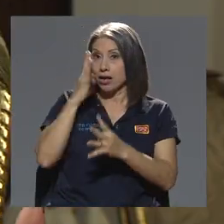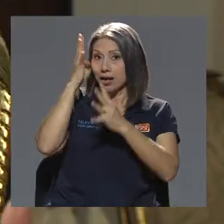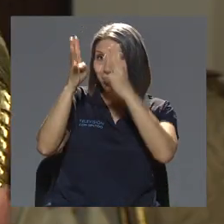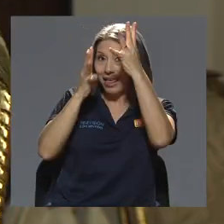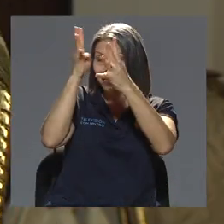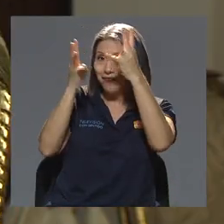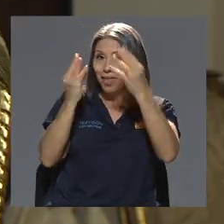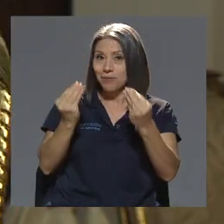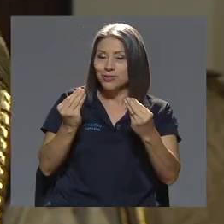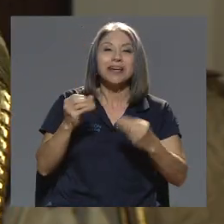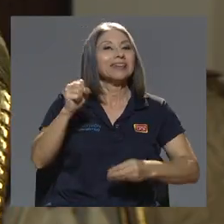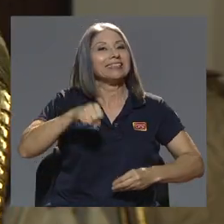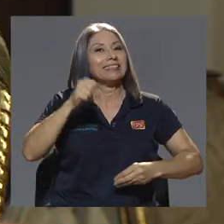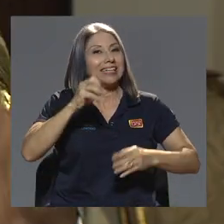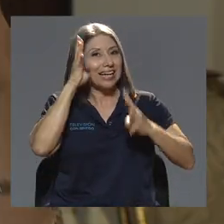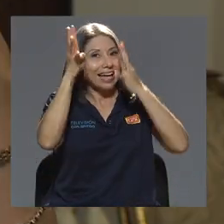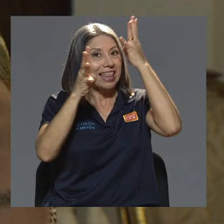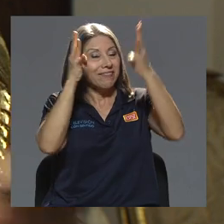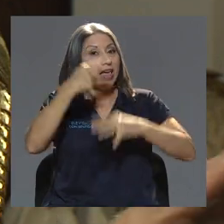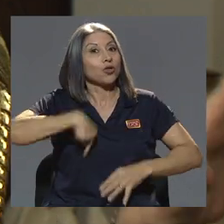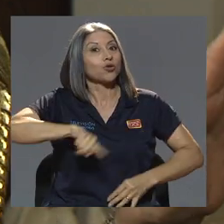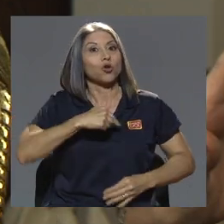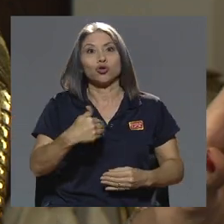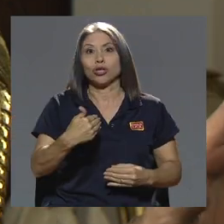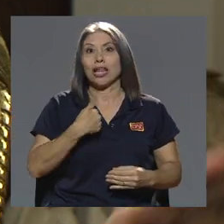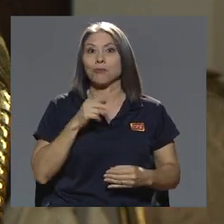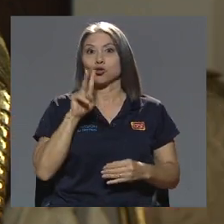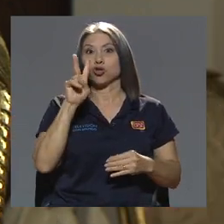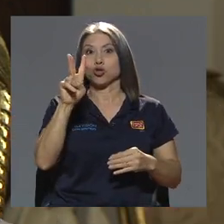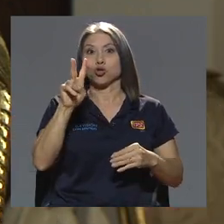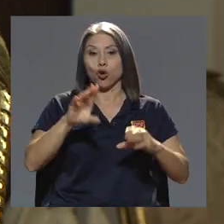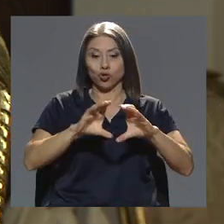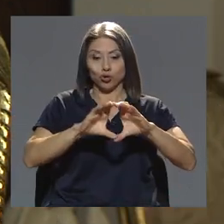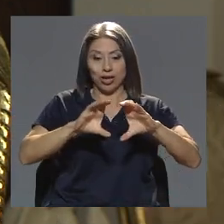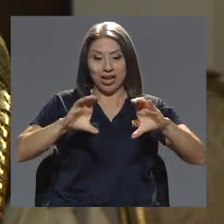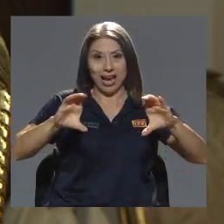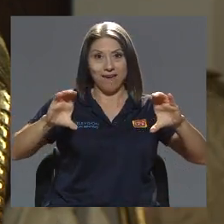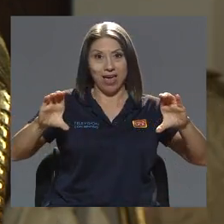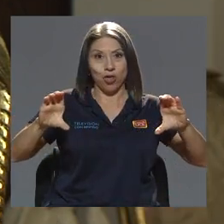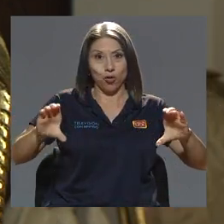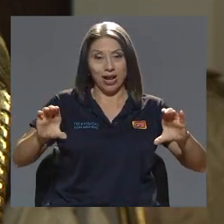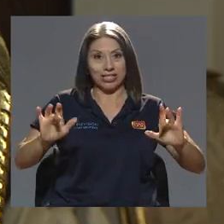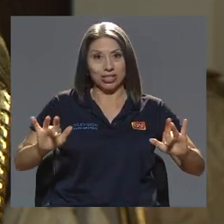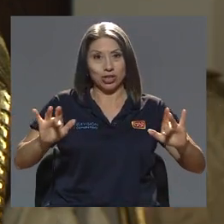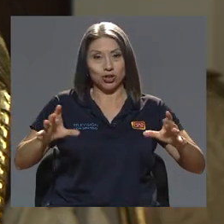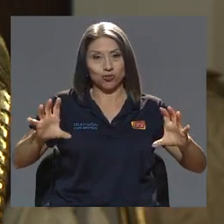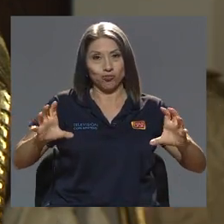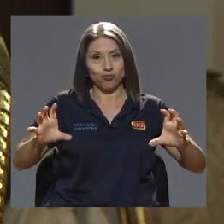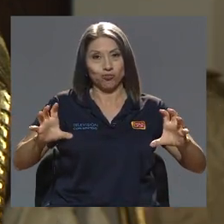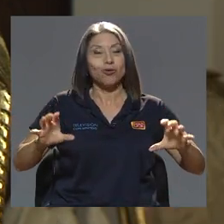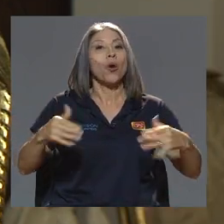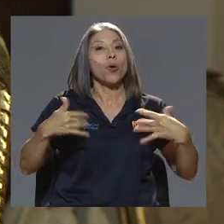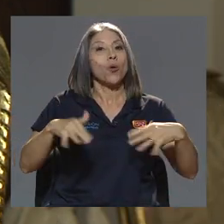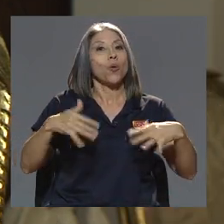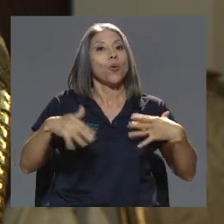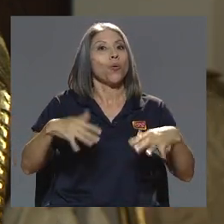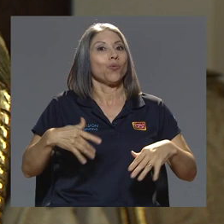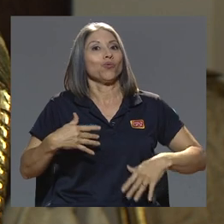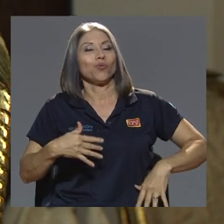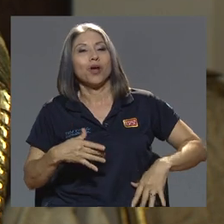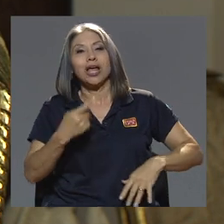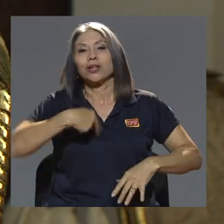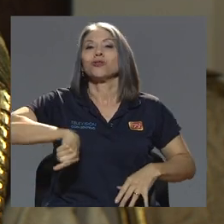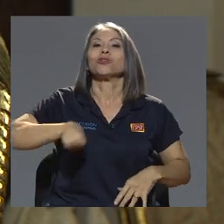que teníamos dos grabadoras, todo un lujo en aquella época, de las de rollito. Entonces nos juntábamos, prendíamos